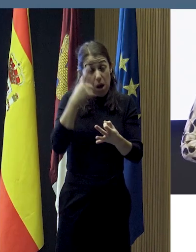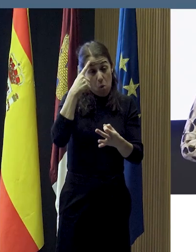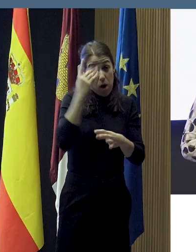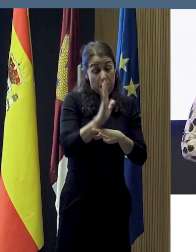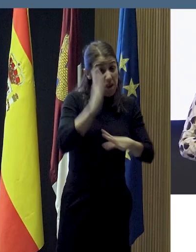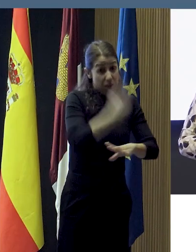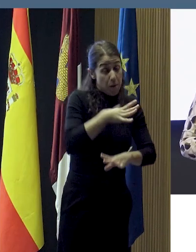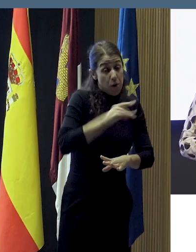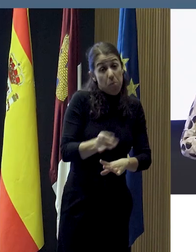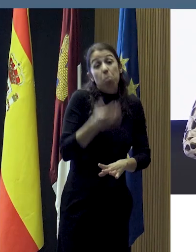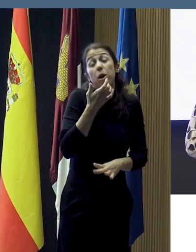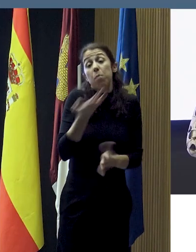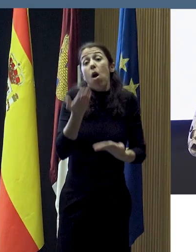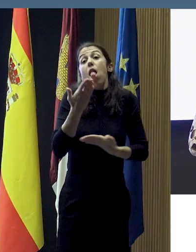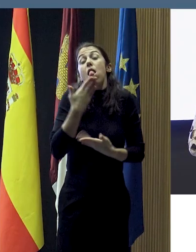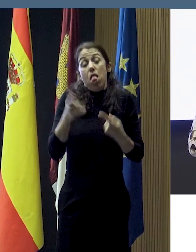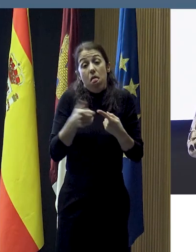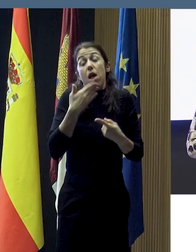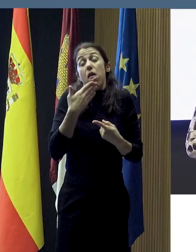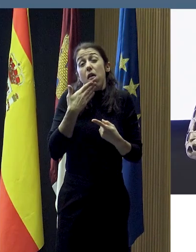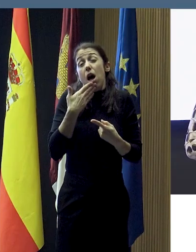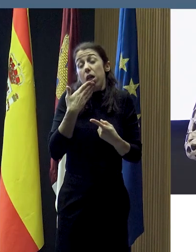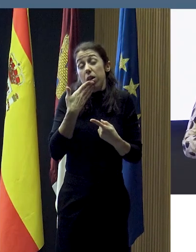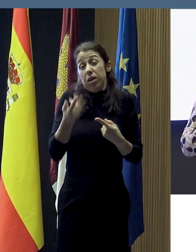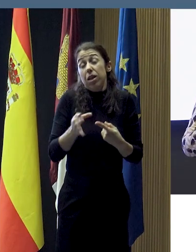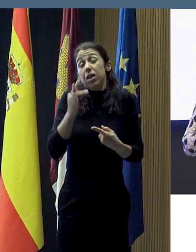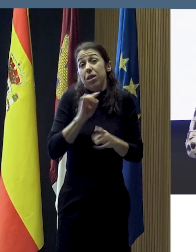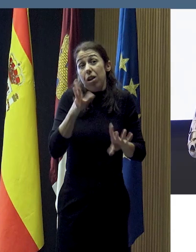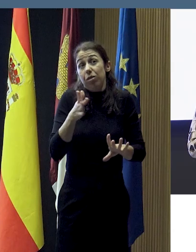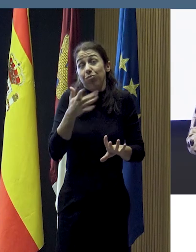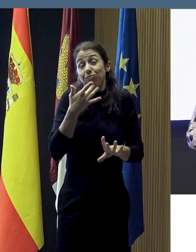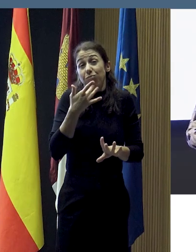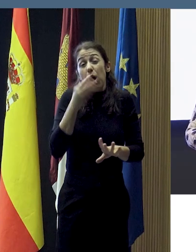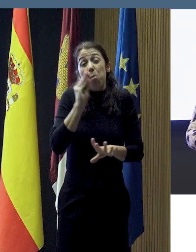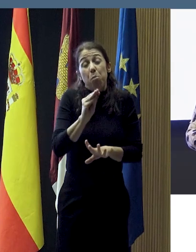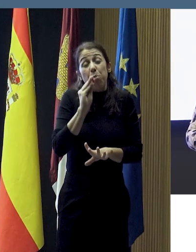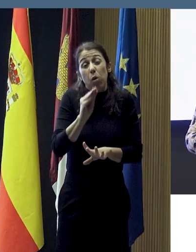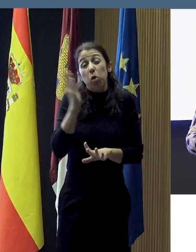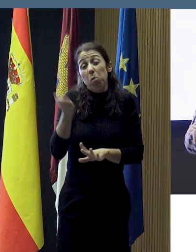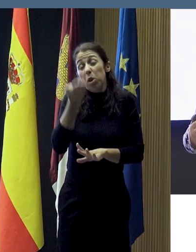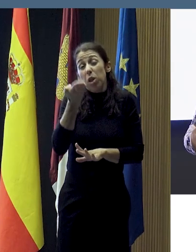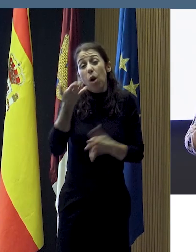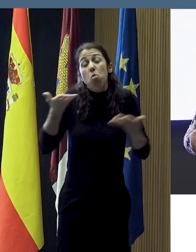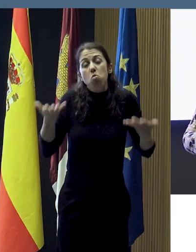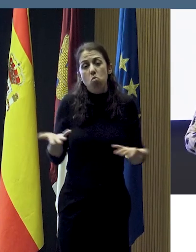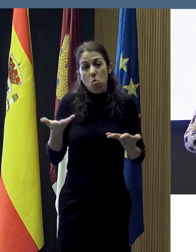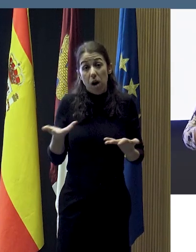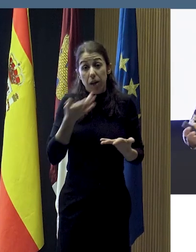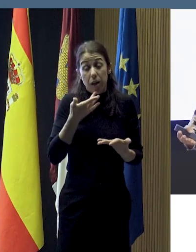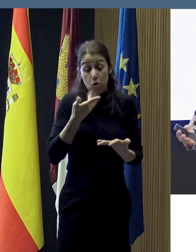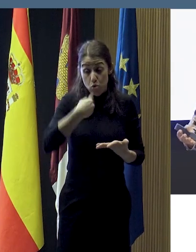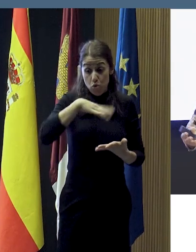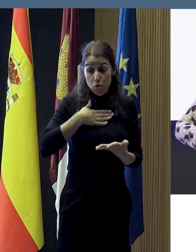demencia. La edad, como he dicho, es la mayor. Y claro, aquí pues la pregunta más importante es cuándo se considera que